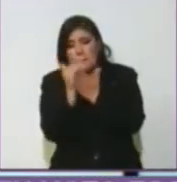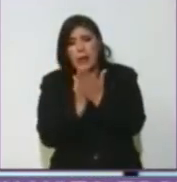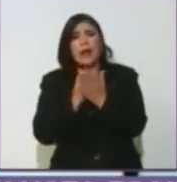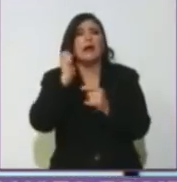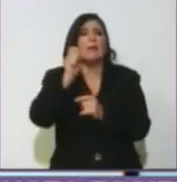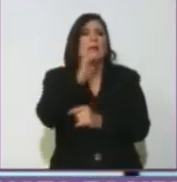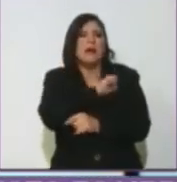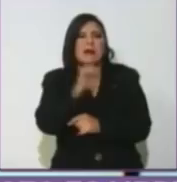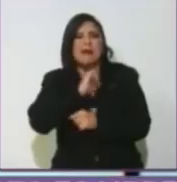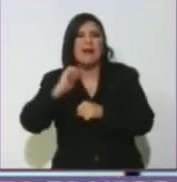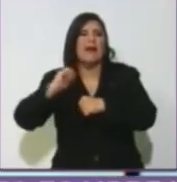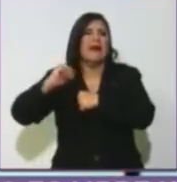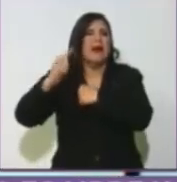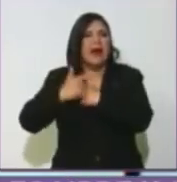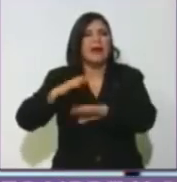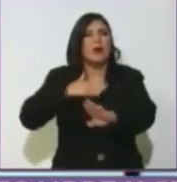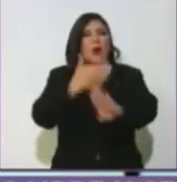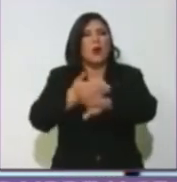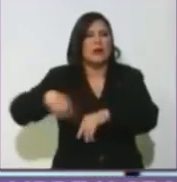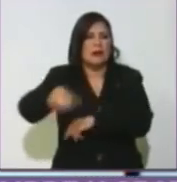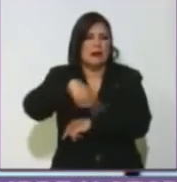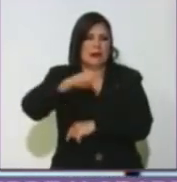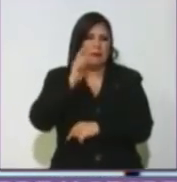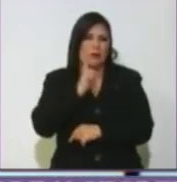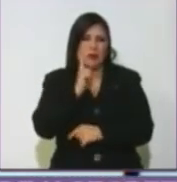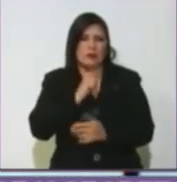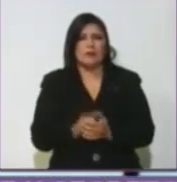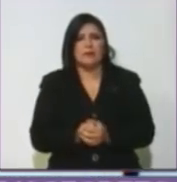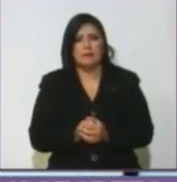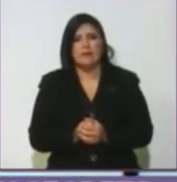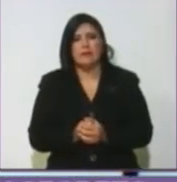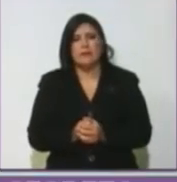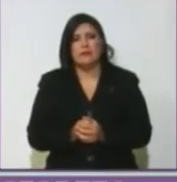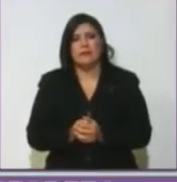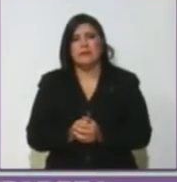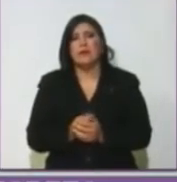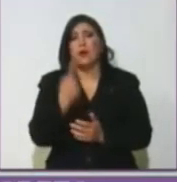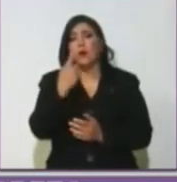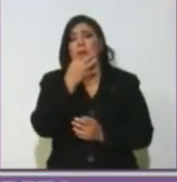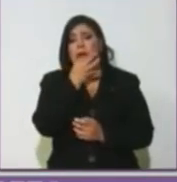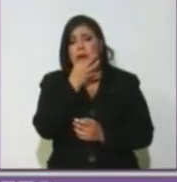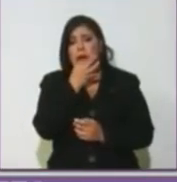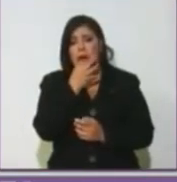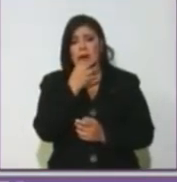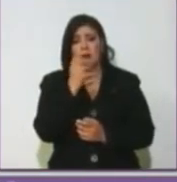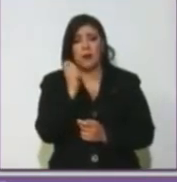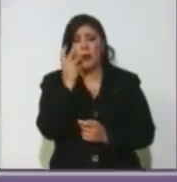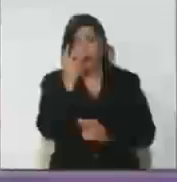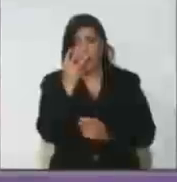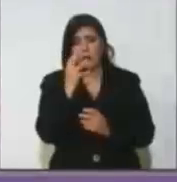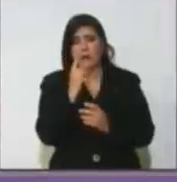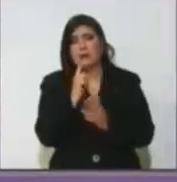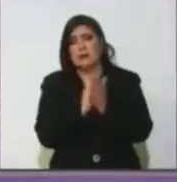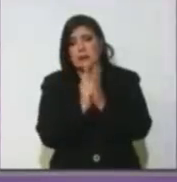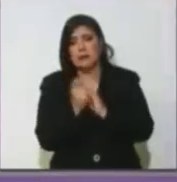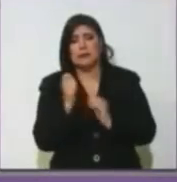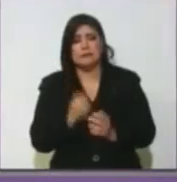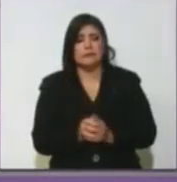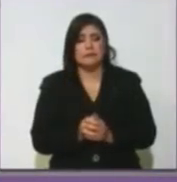contra las mujeres muy bien con tres con cuatro segundos